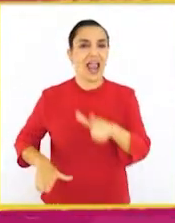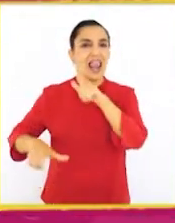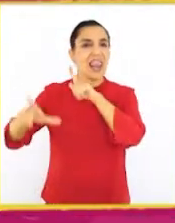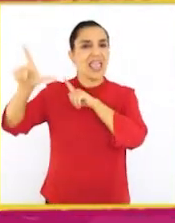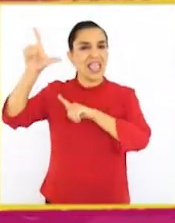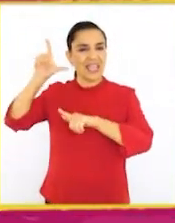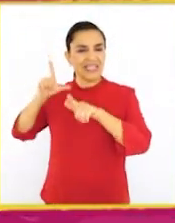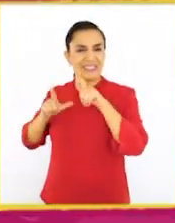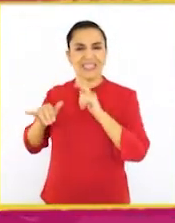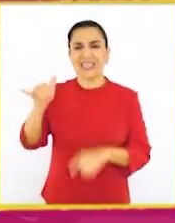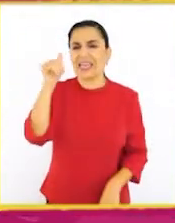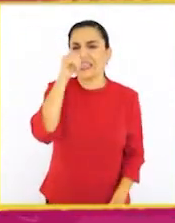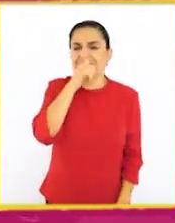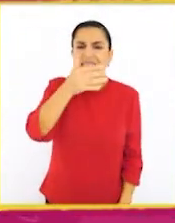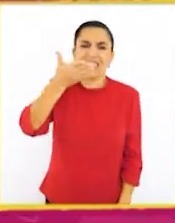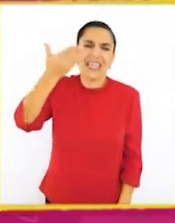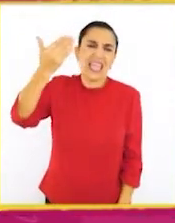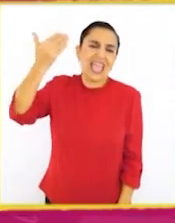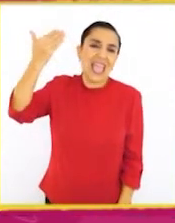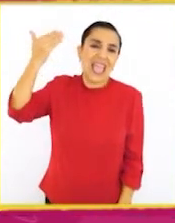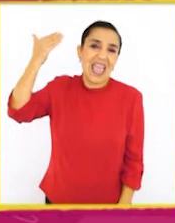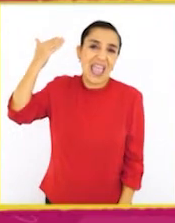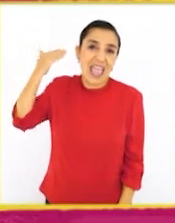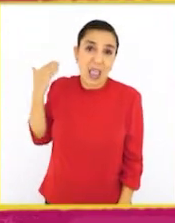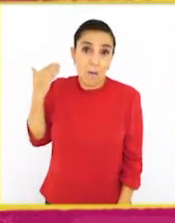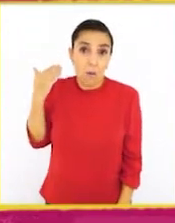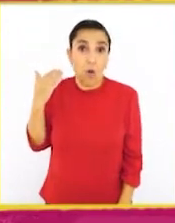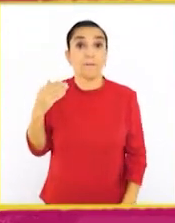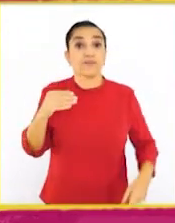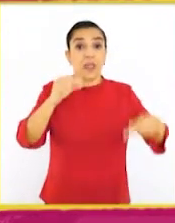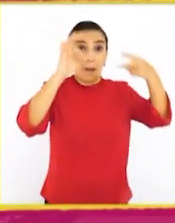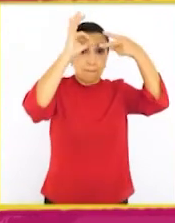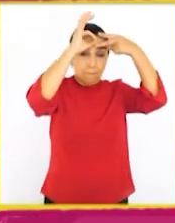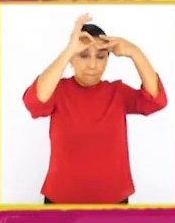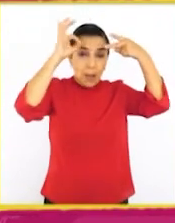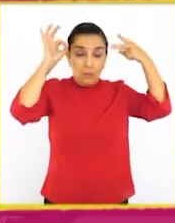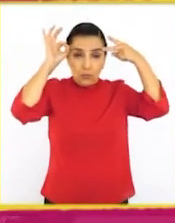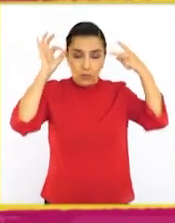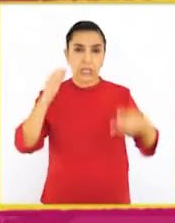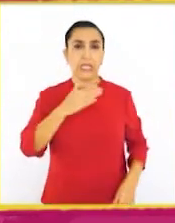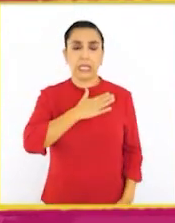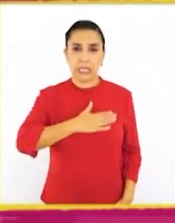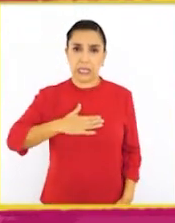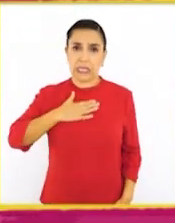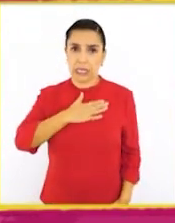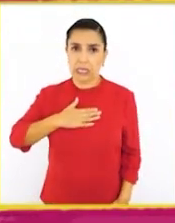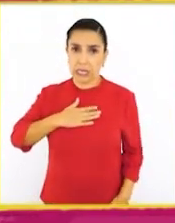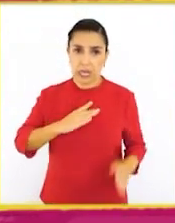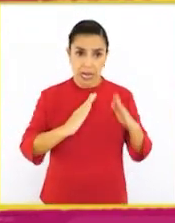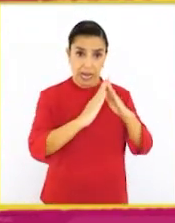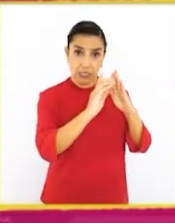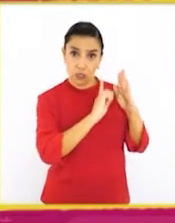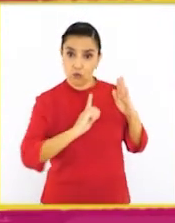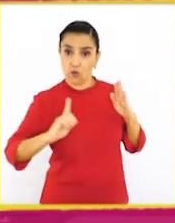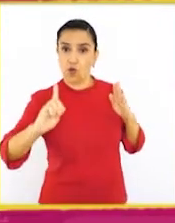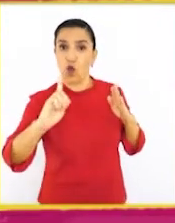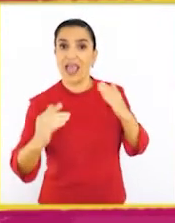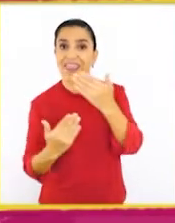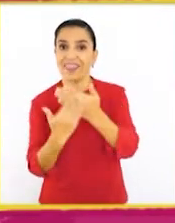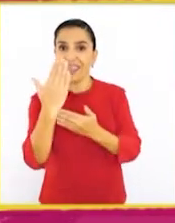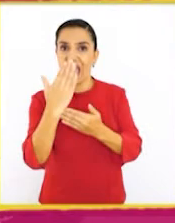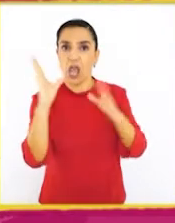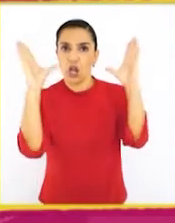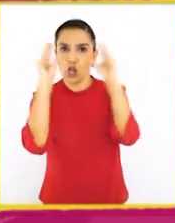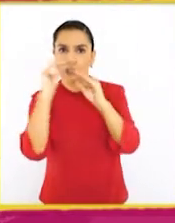Cuenta la leyenda que hace mucho, mucho tiempo los mapuche preferían estar afuera solo de día y